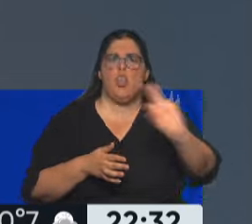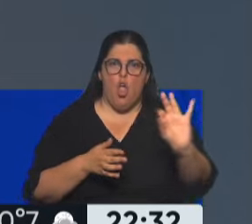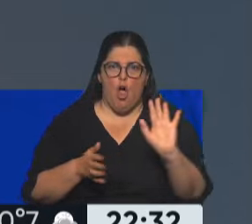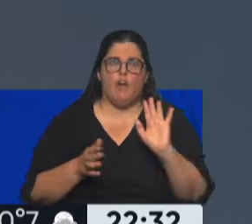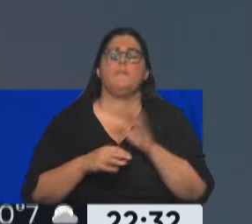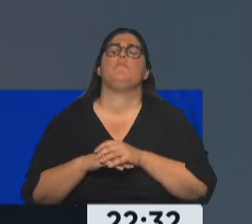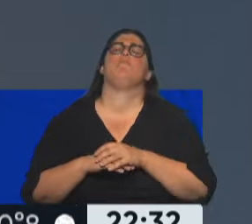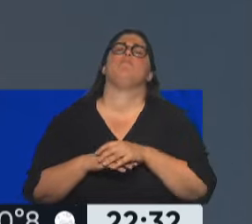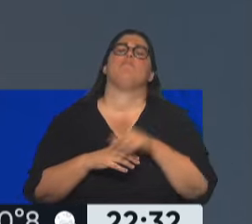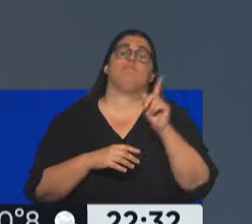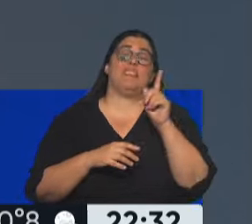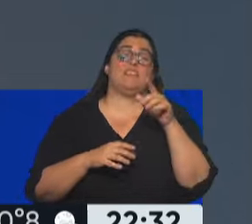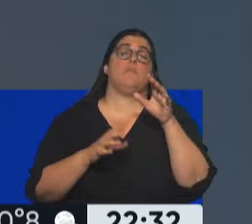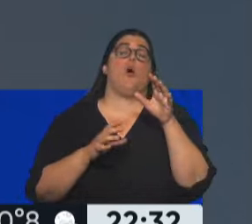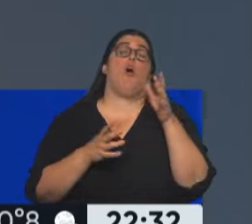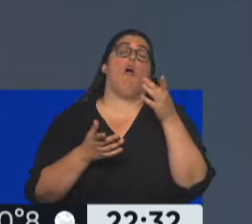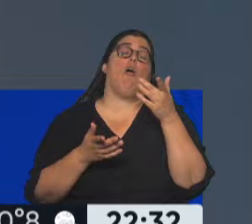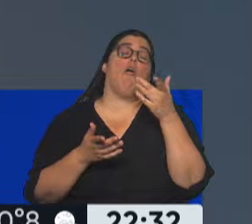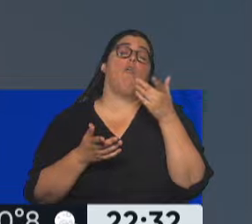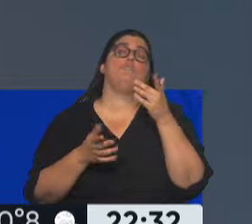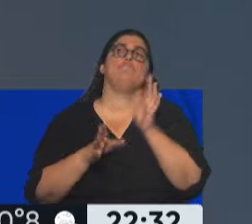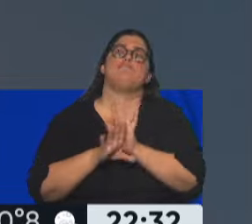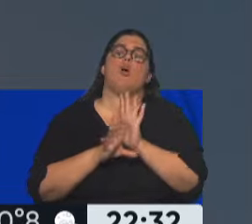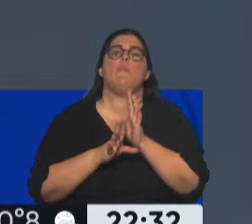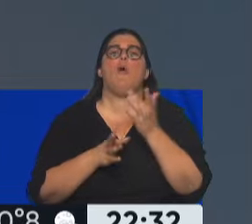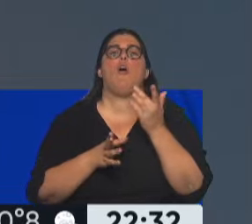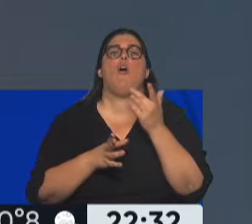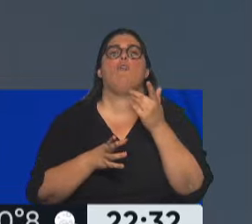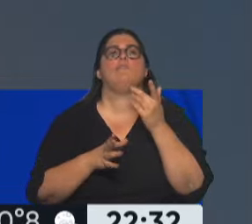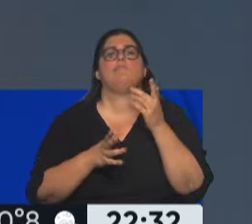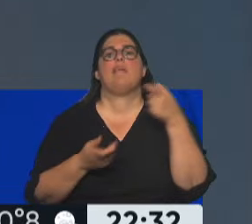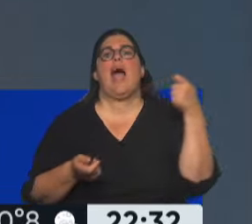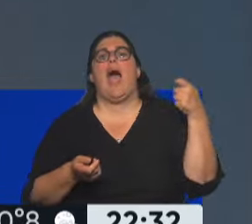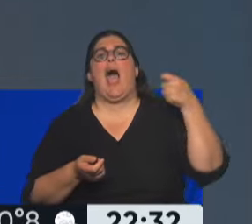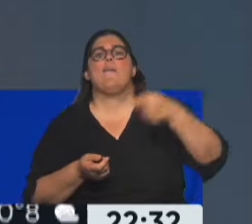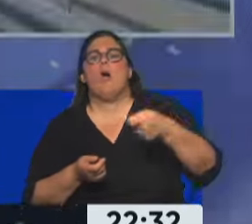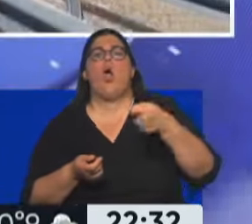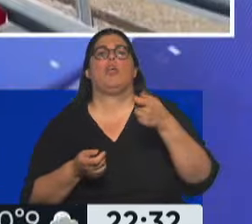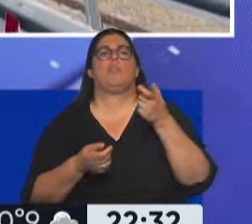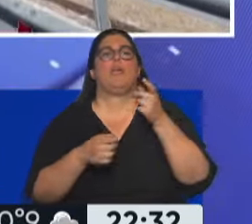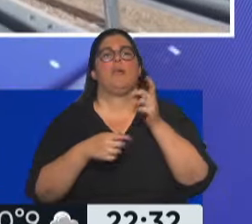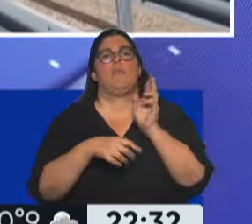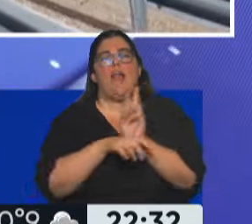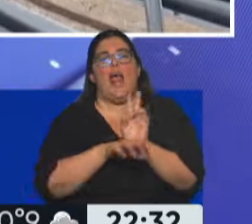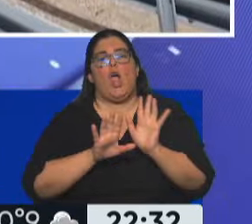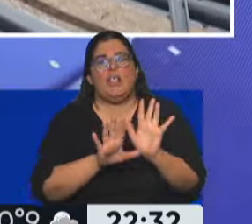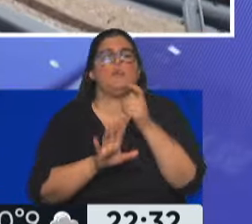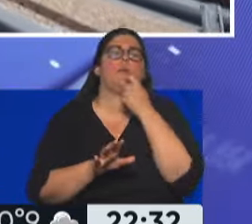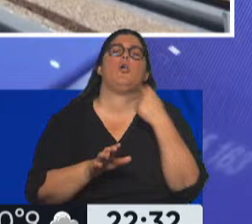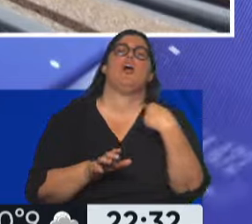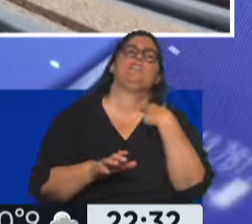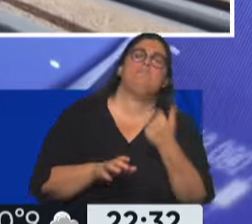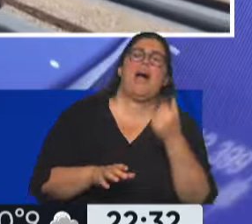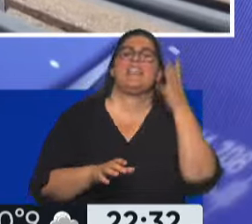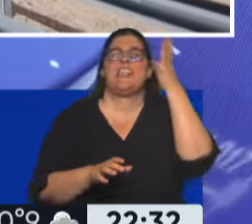sobre países del sur europeo, es como que en su aporte a la contención que debe afrontar España, Italia, Grecia,